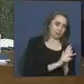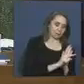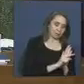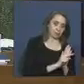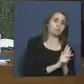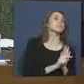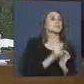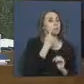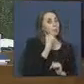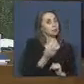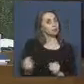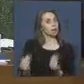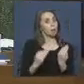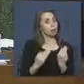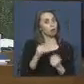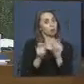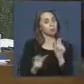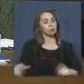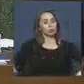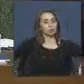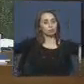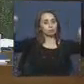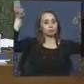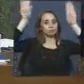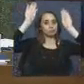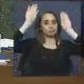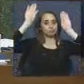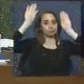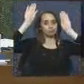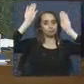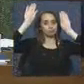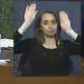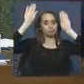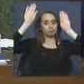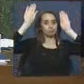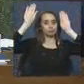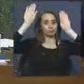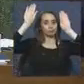apoyado por quienes están levantando el brazo.